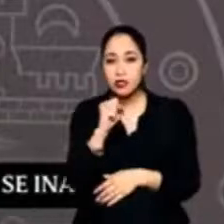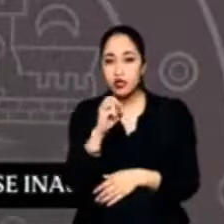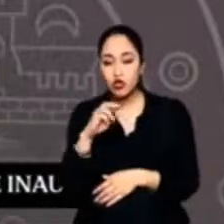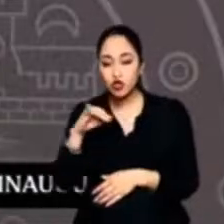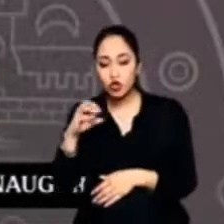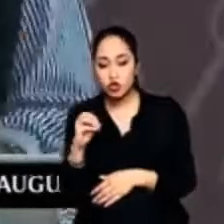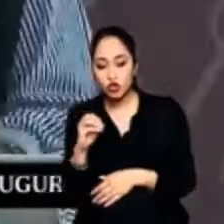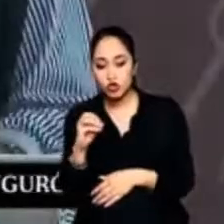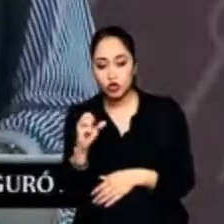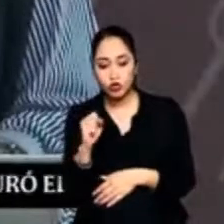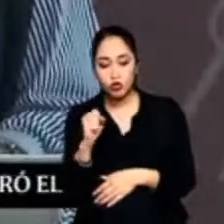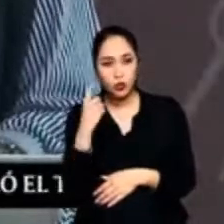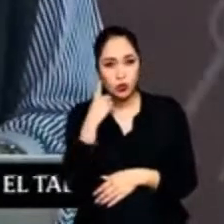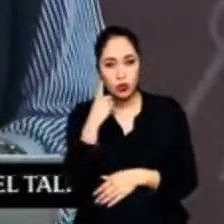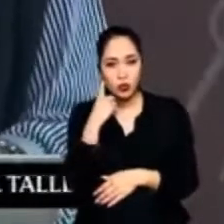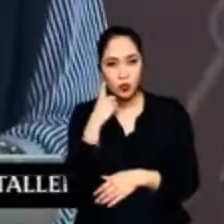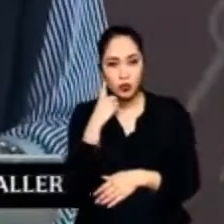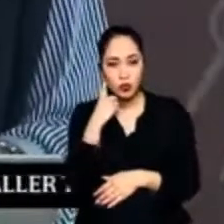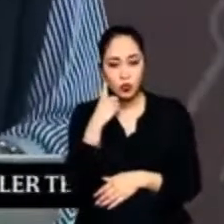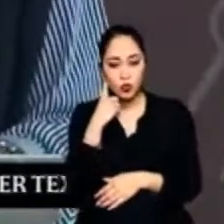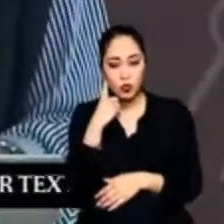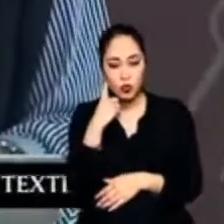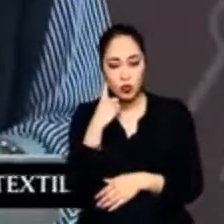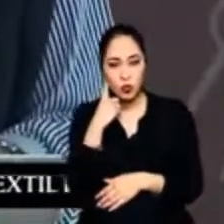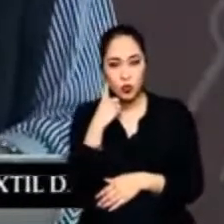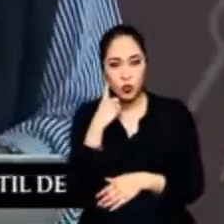862.3. Un total de